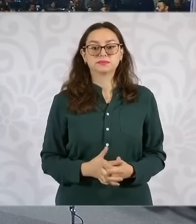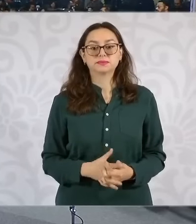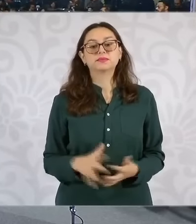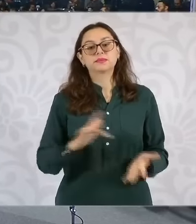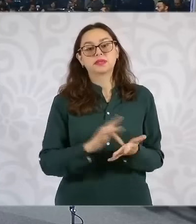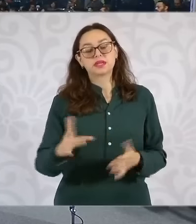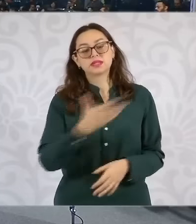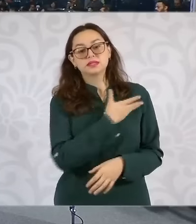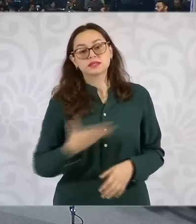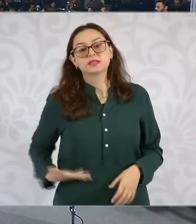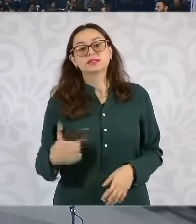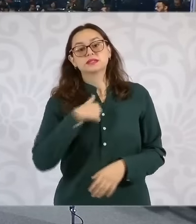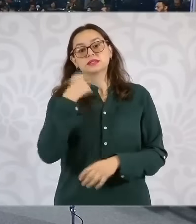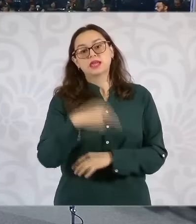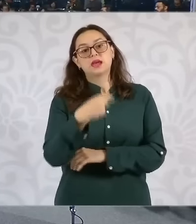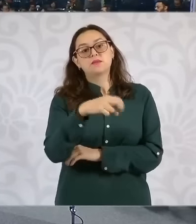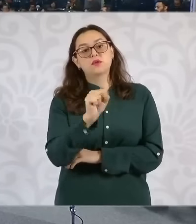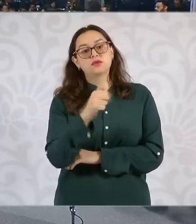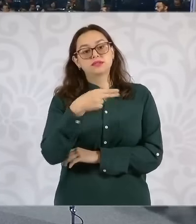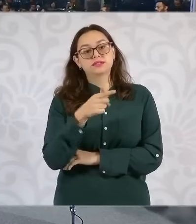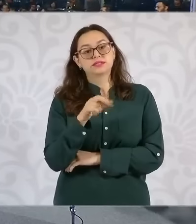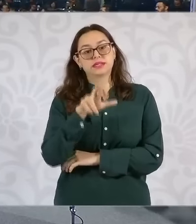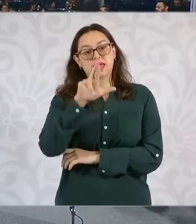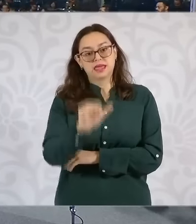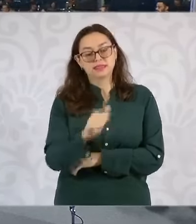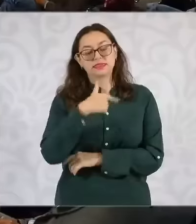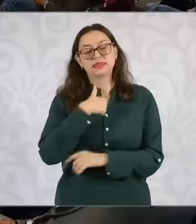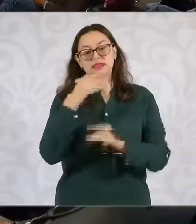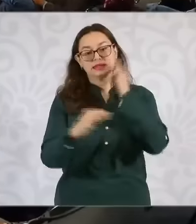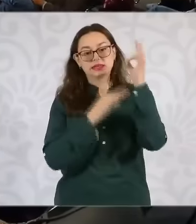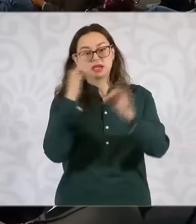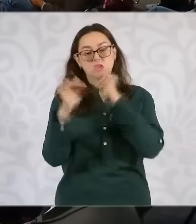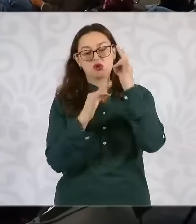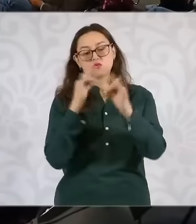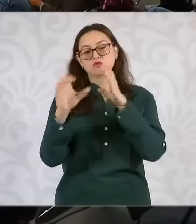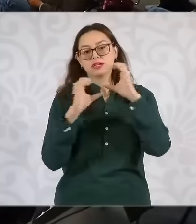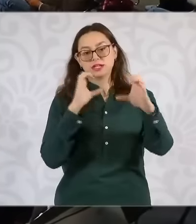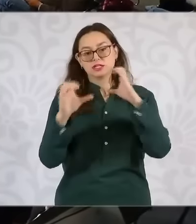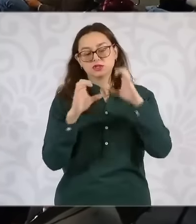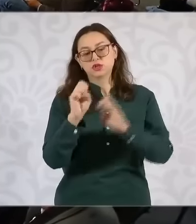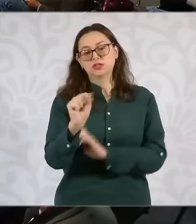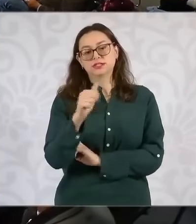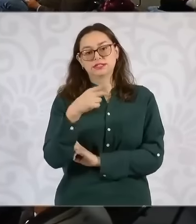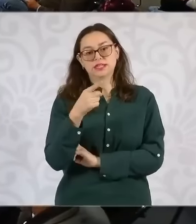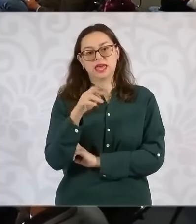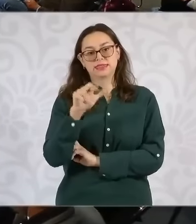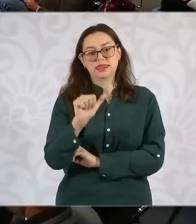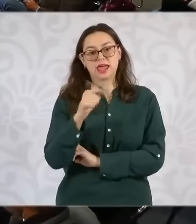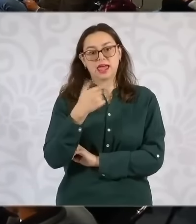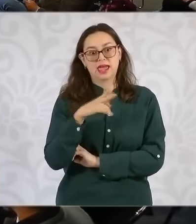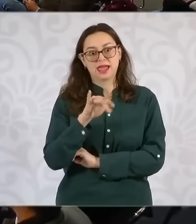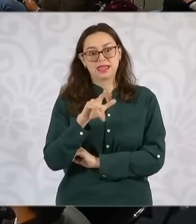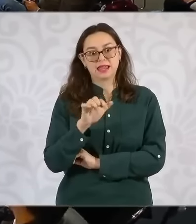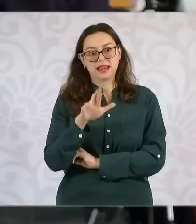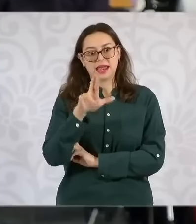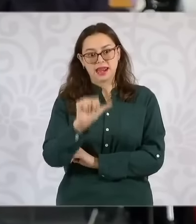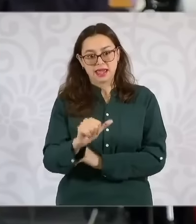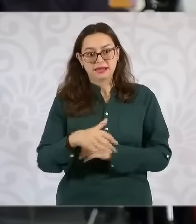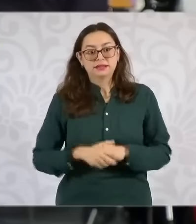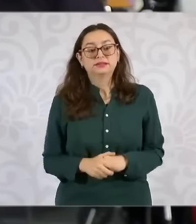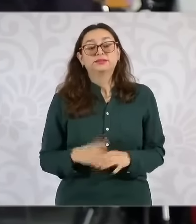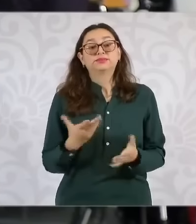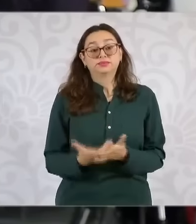Gracias, presidenta. Sandra Aguilera, de Grupo Larsa Comunicaciones y sandiaguilera.com. Antes que nada, quiero darle las gracias por lo que le solicité